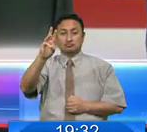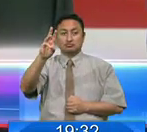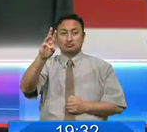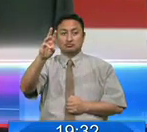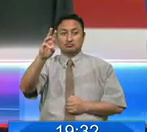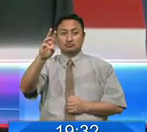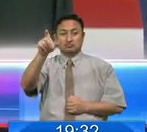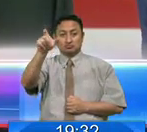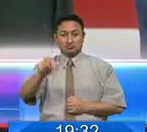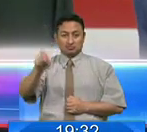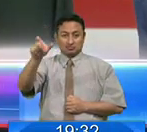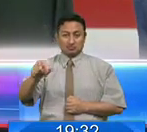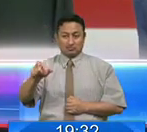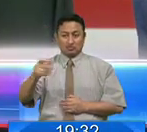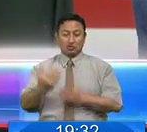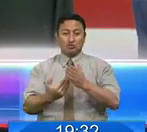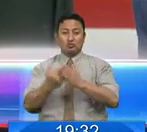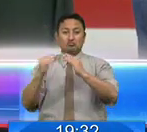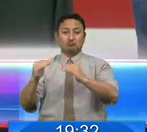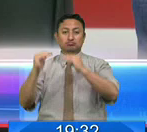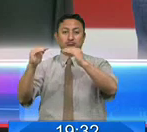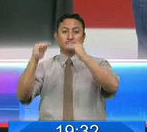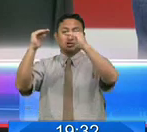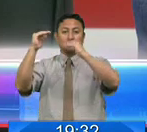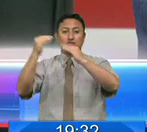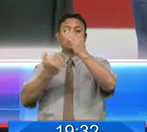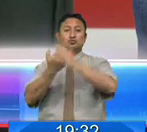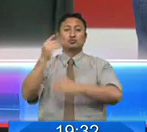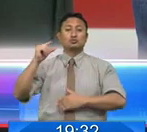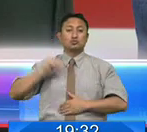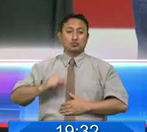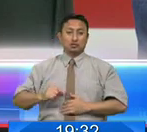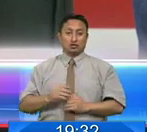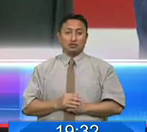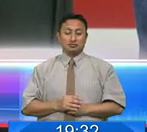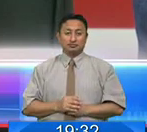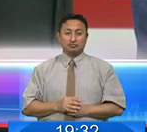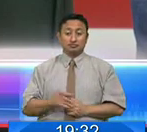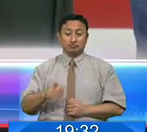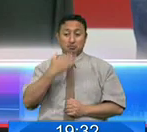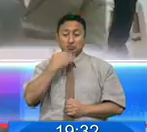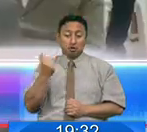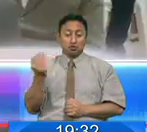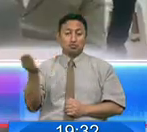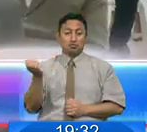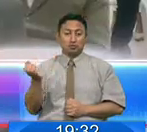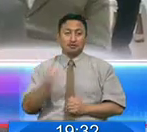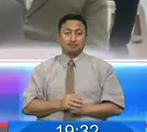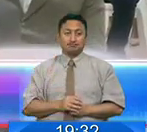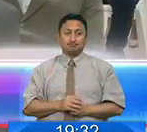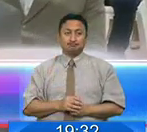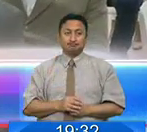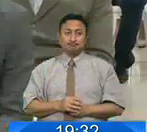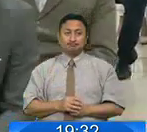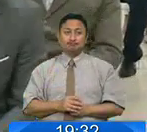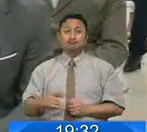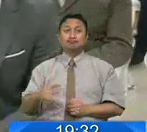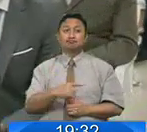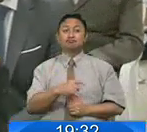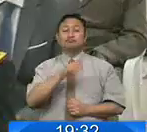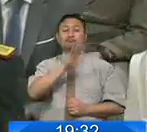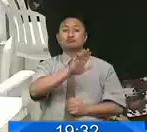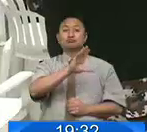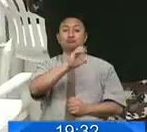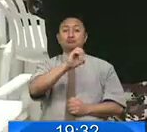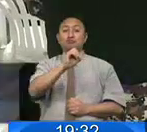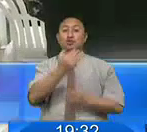que tendrán nuevas escalas salariales que tendrán una mejor jubilación conjuntamente con estos 72 500